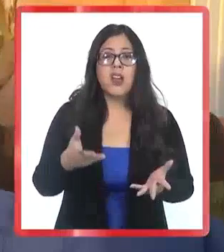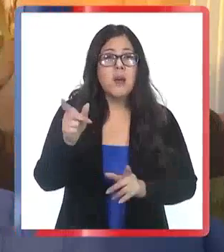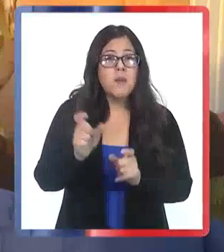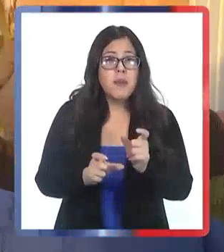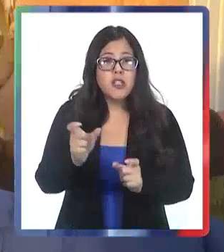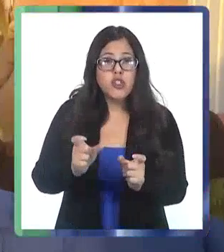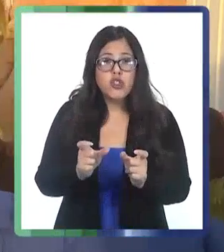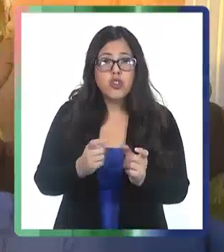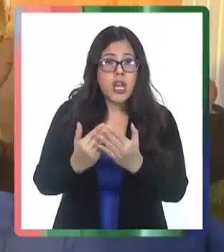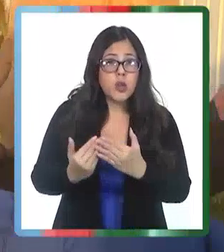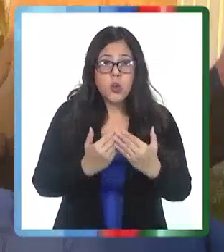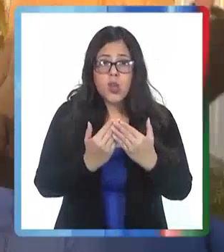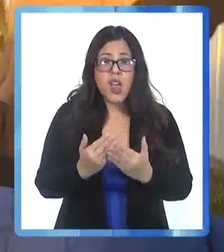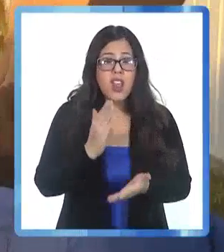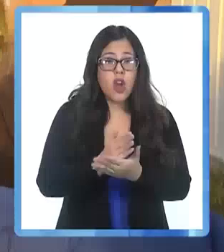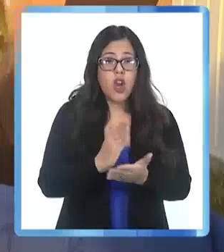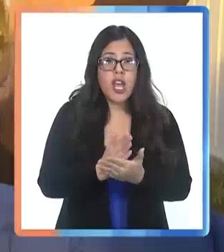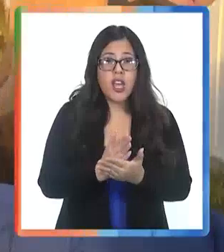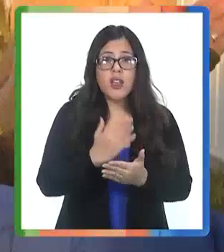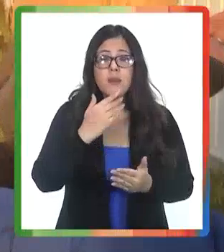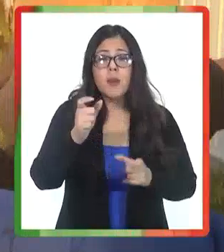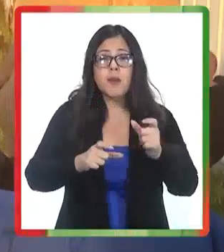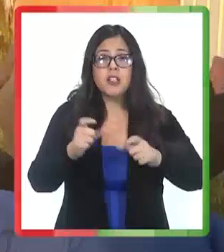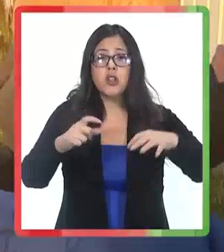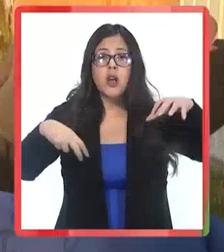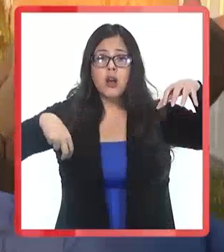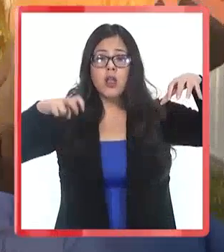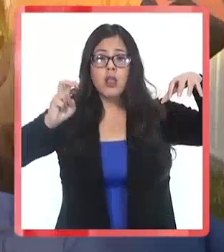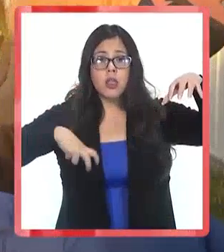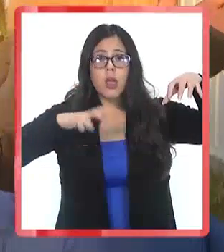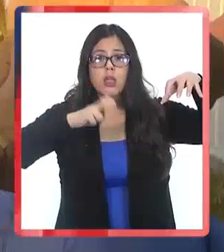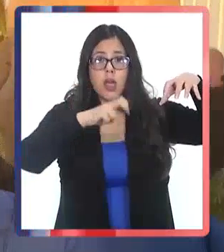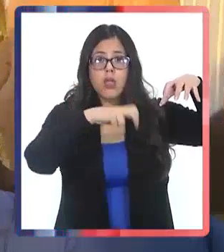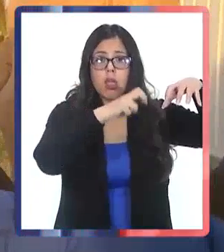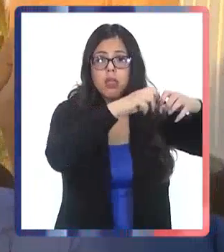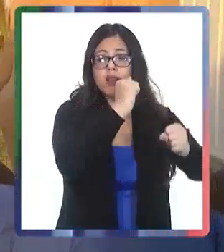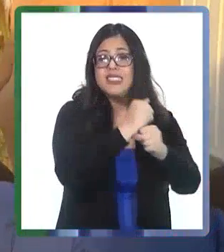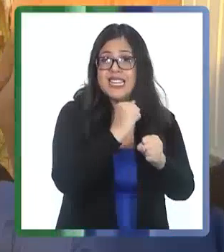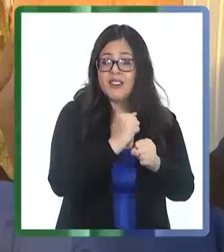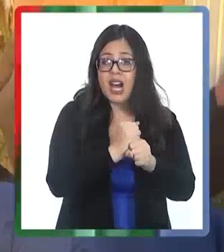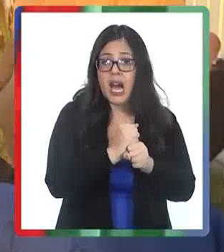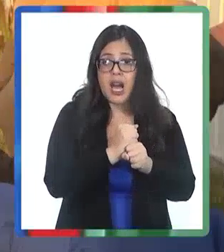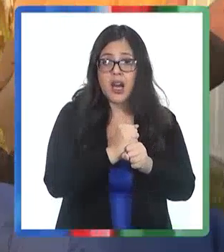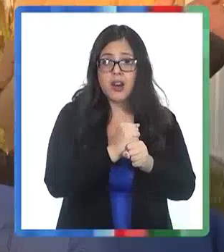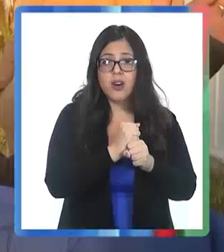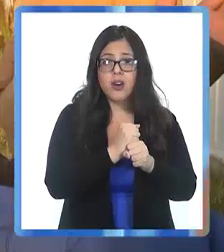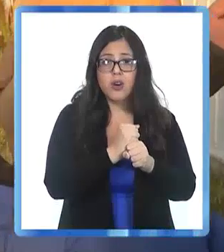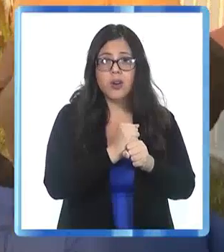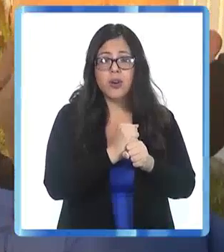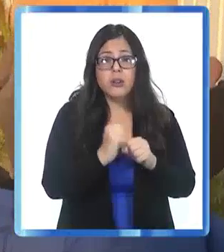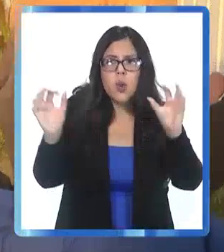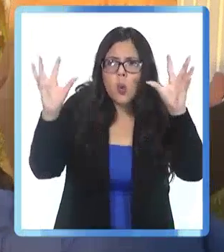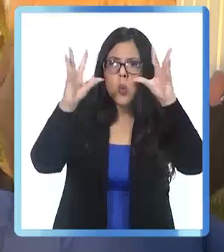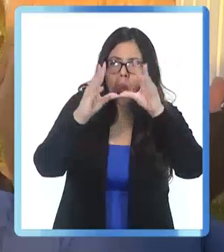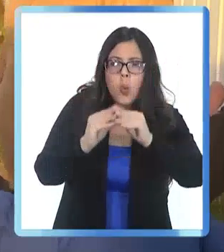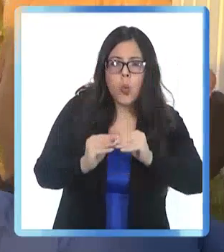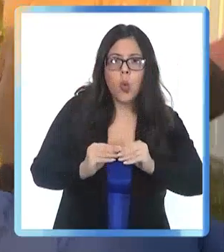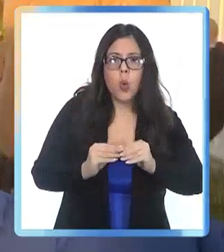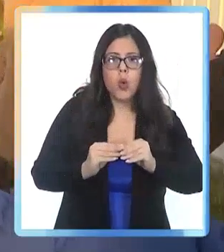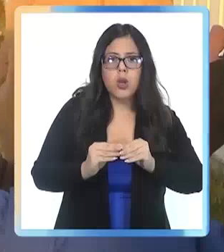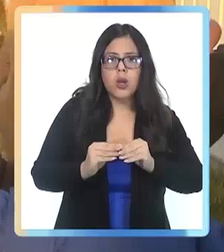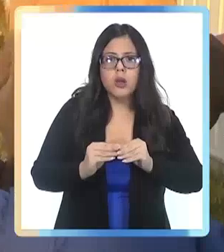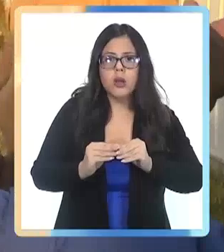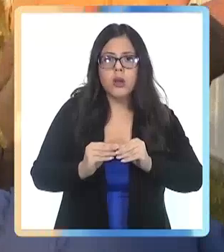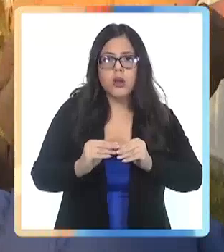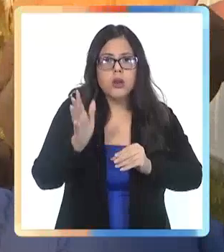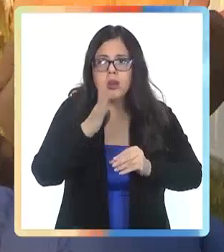Chiquillos que vienen del colegio, viene gente subiendo a pie del trabajo, y a